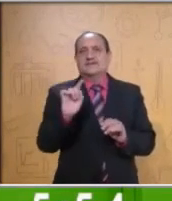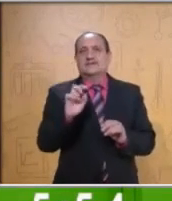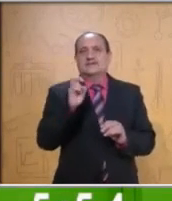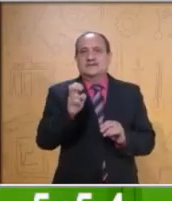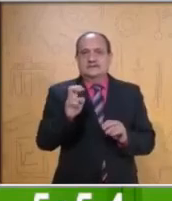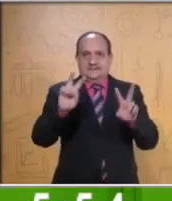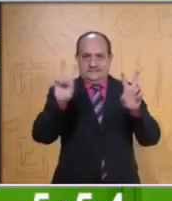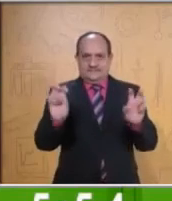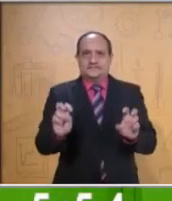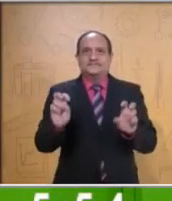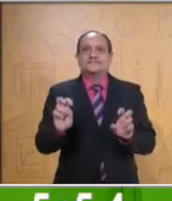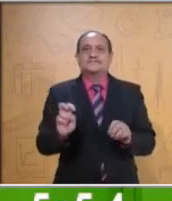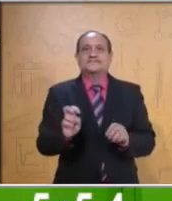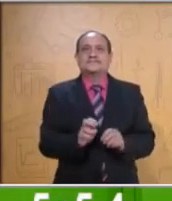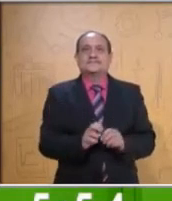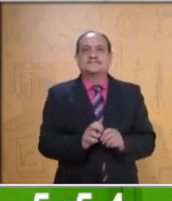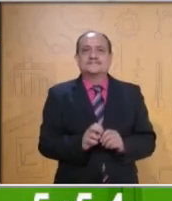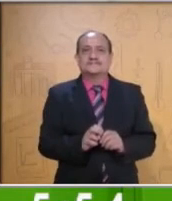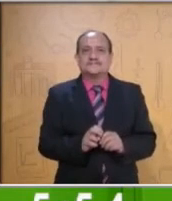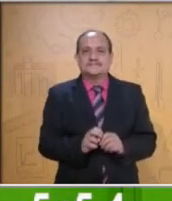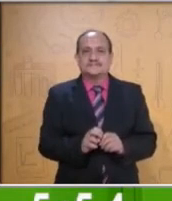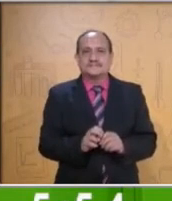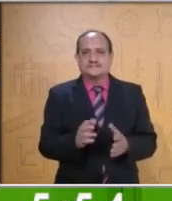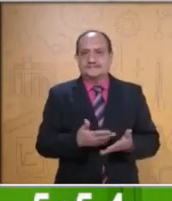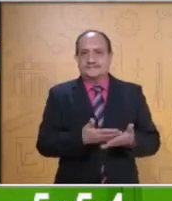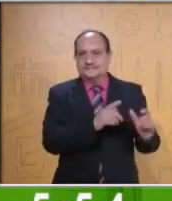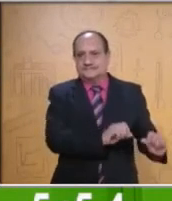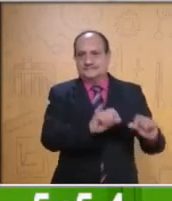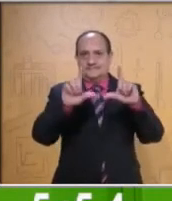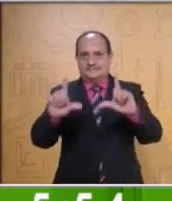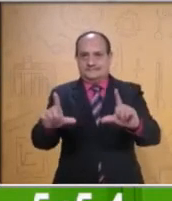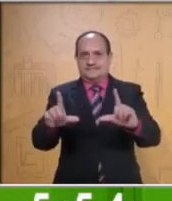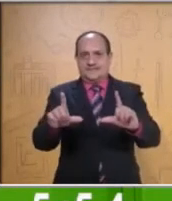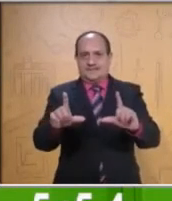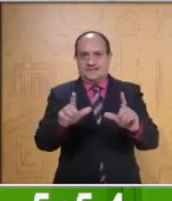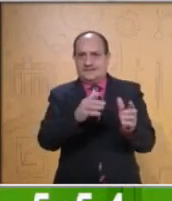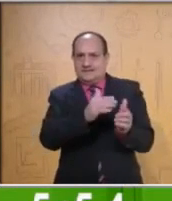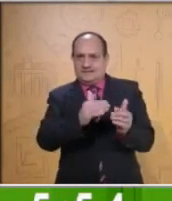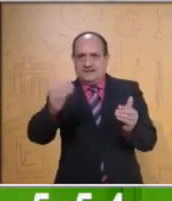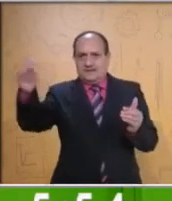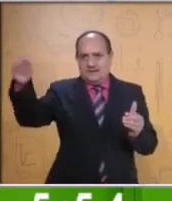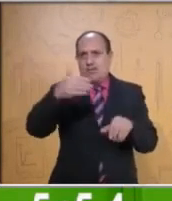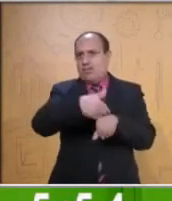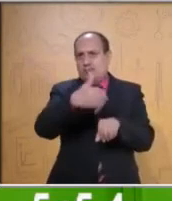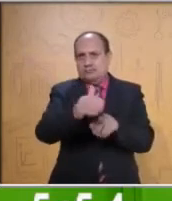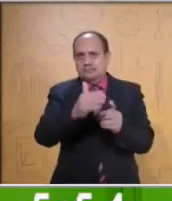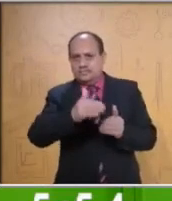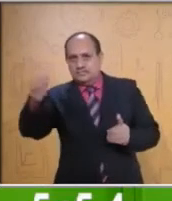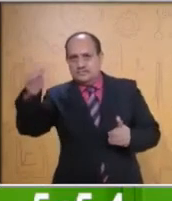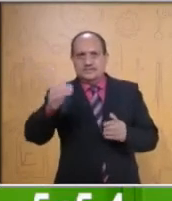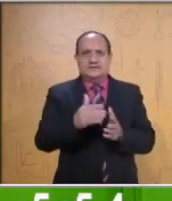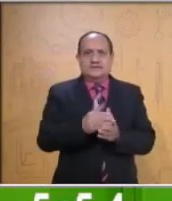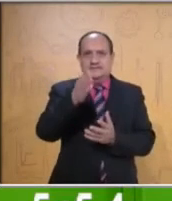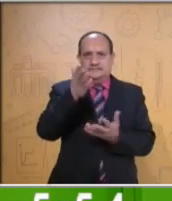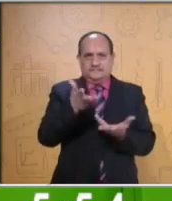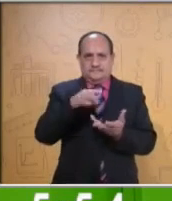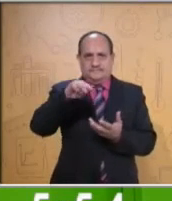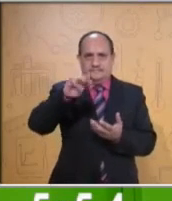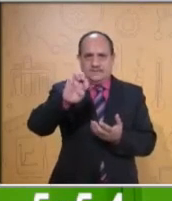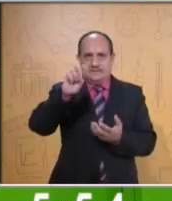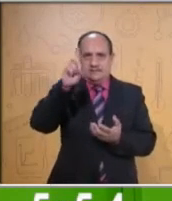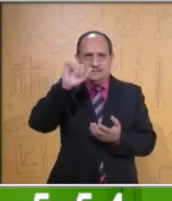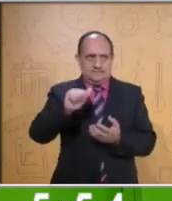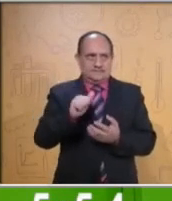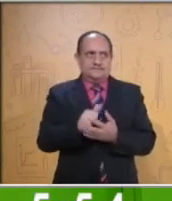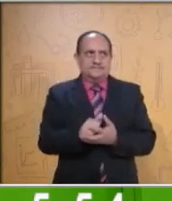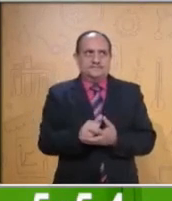corresponde a la siguiente desviación, la siguiente que es la desviación media. En este caso,